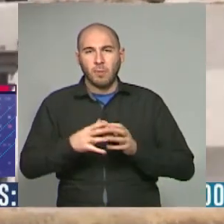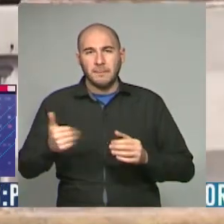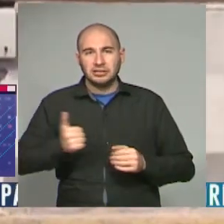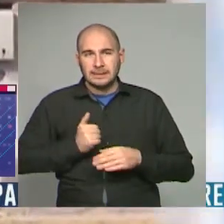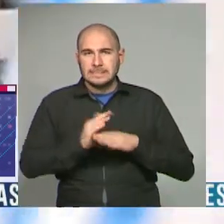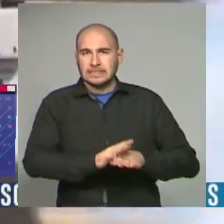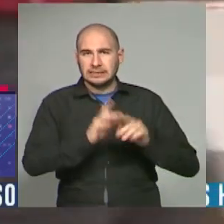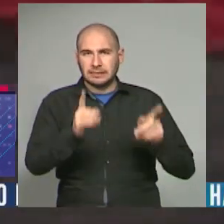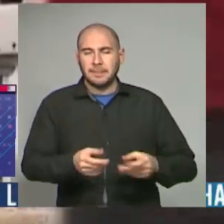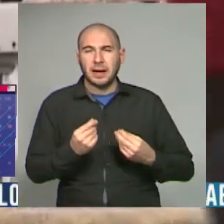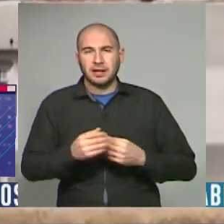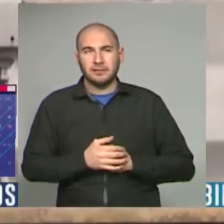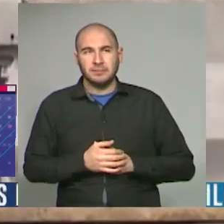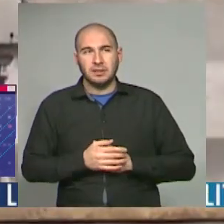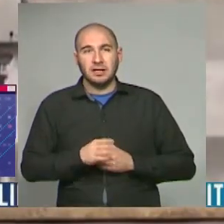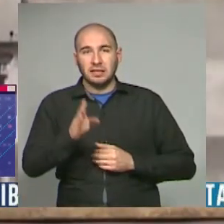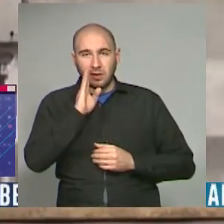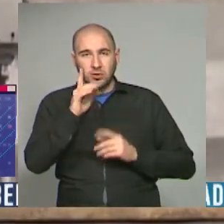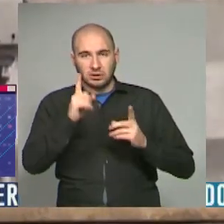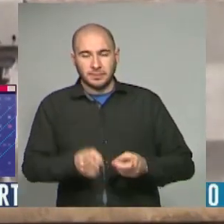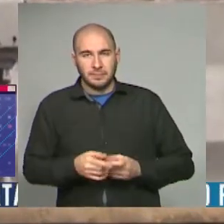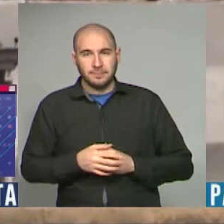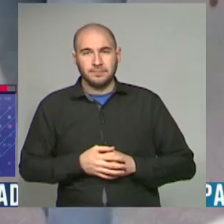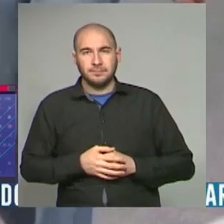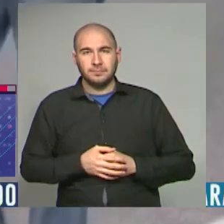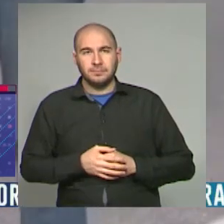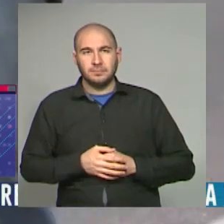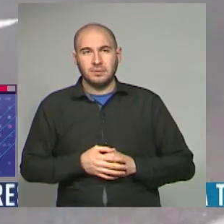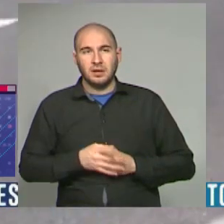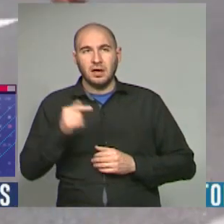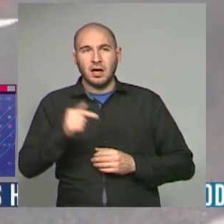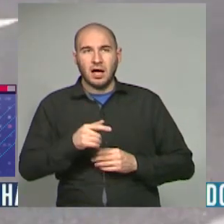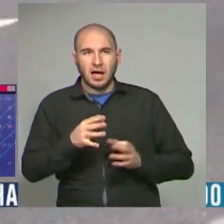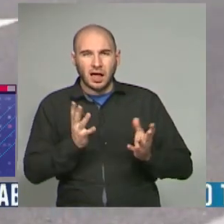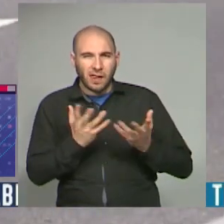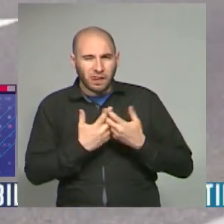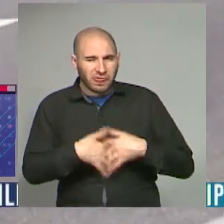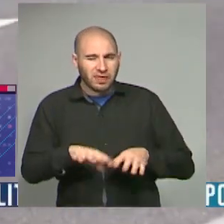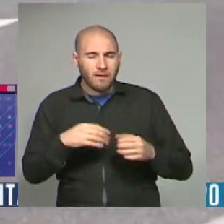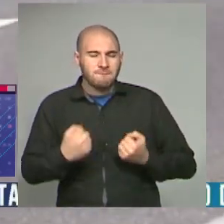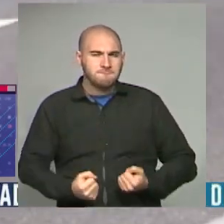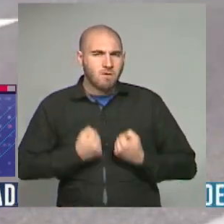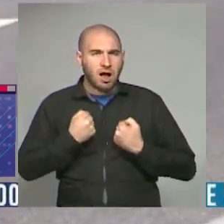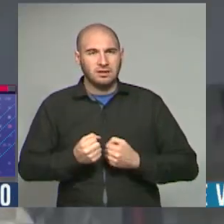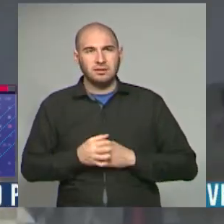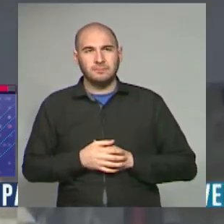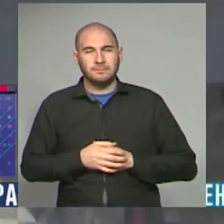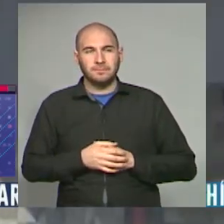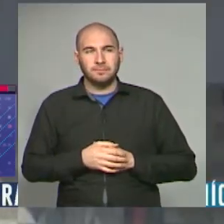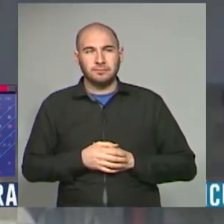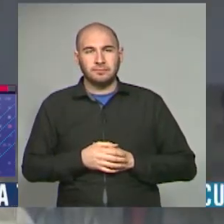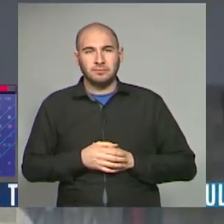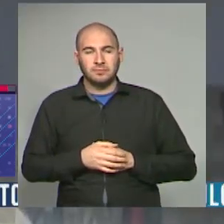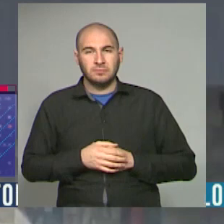militares y Estados Unidos también. Entonces creo que hay una entramada muy fuerte detrás